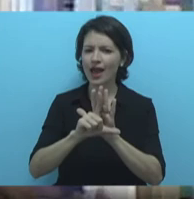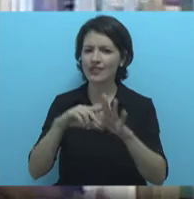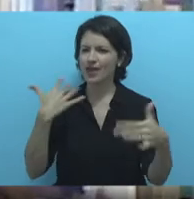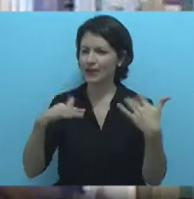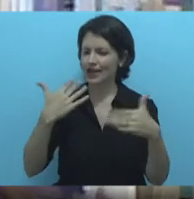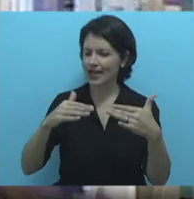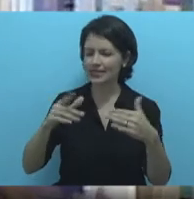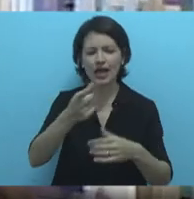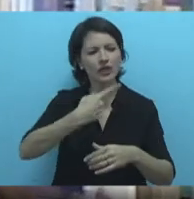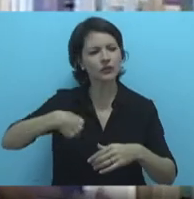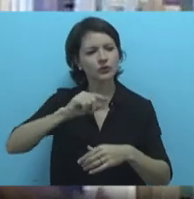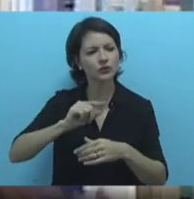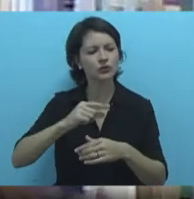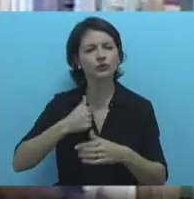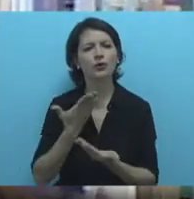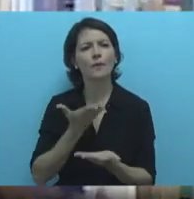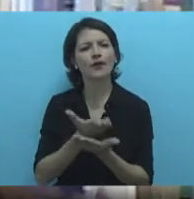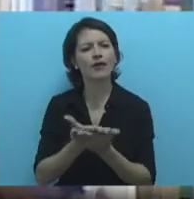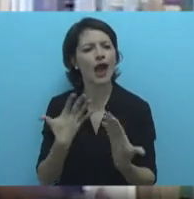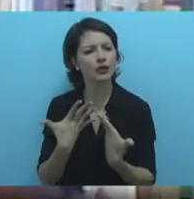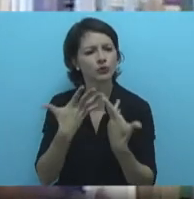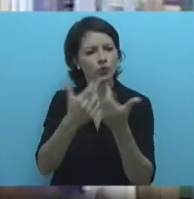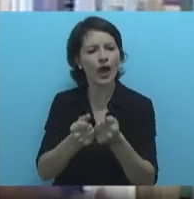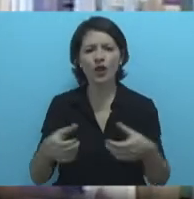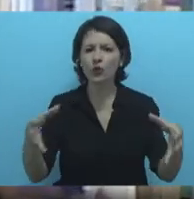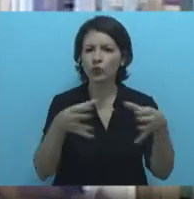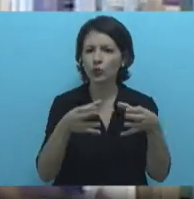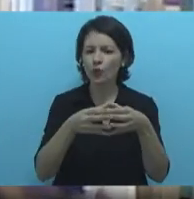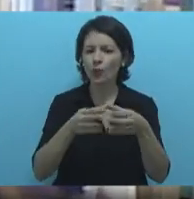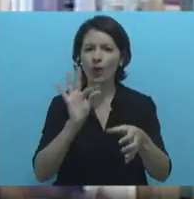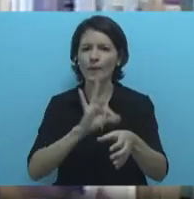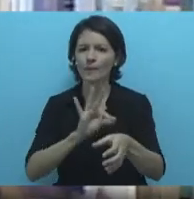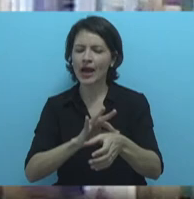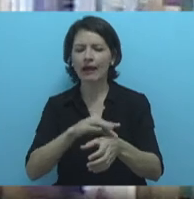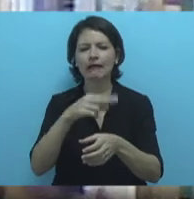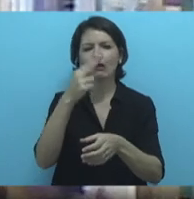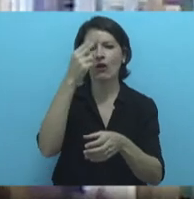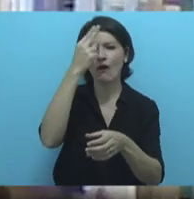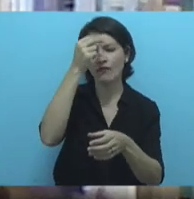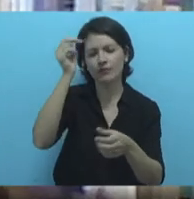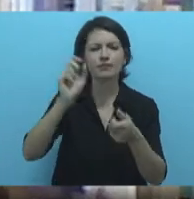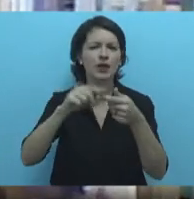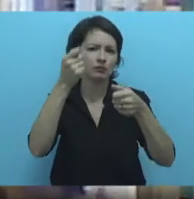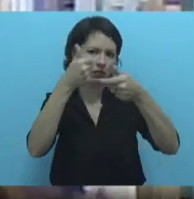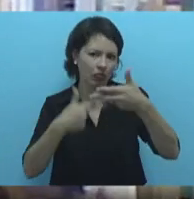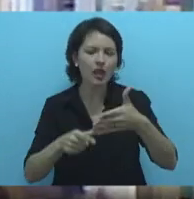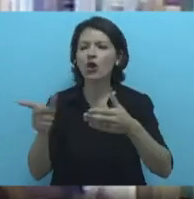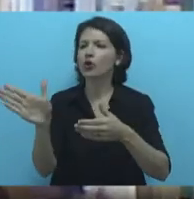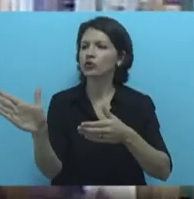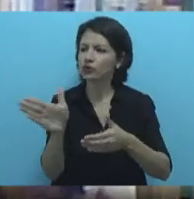pidiendo que acompañemos al personal de salud porque nos necesitaba la verdad que el coronavirus para todos